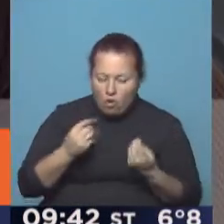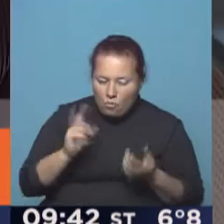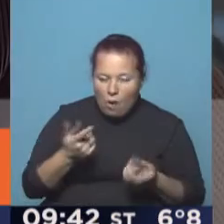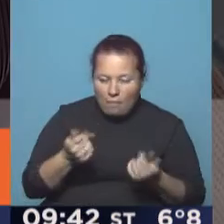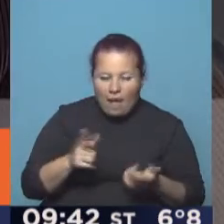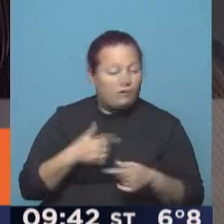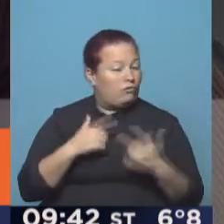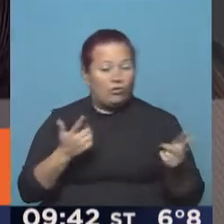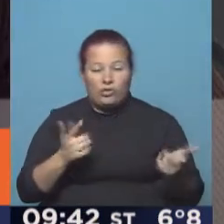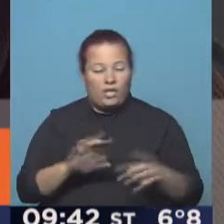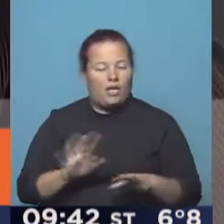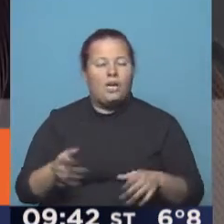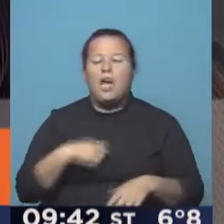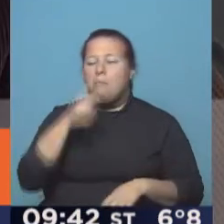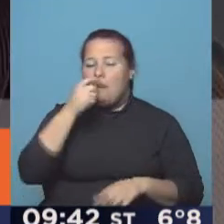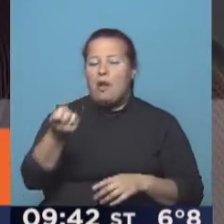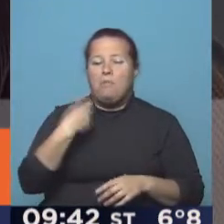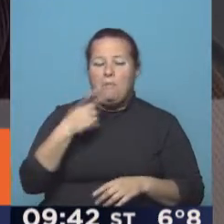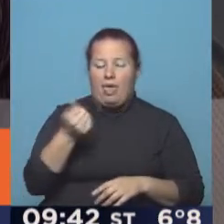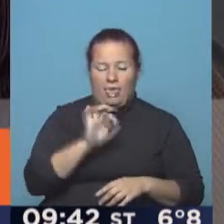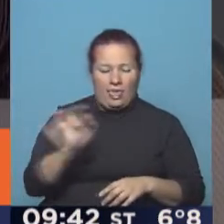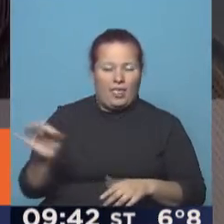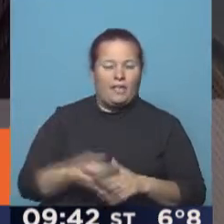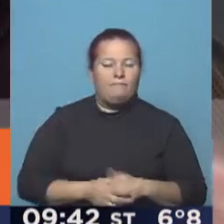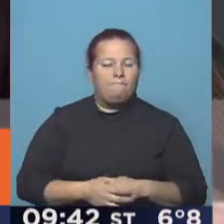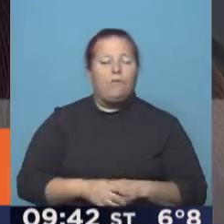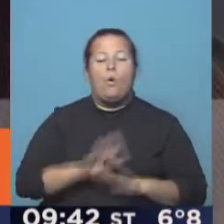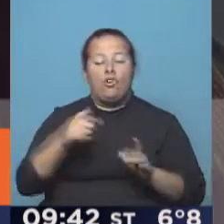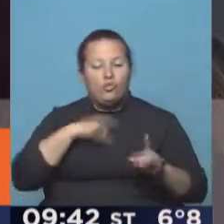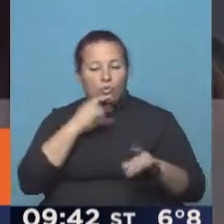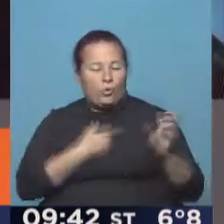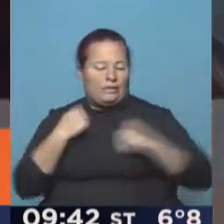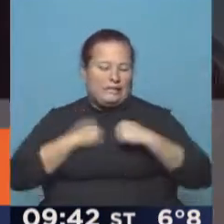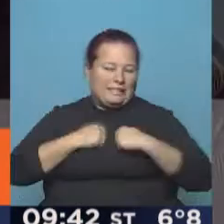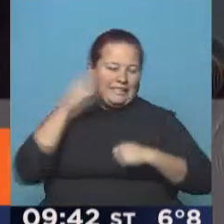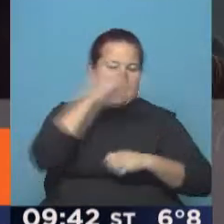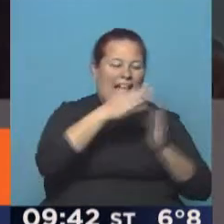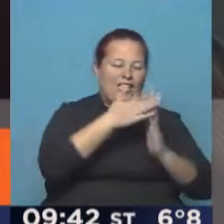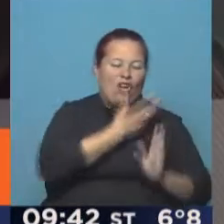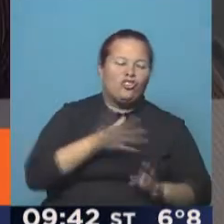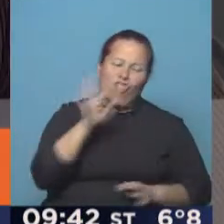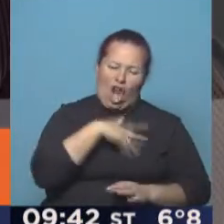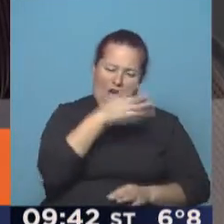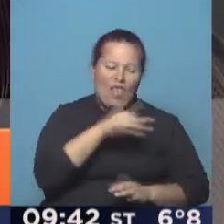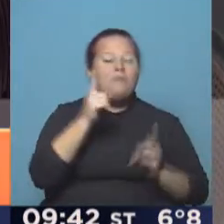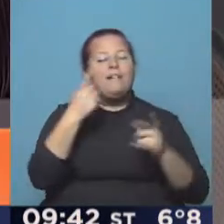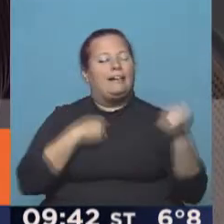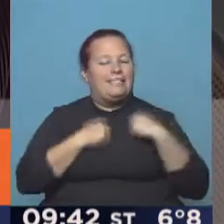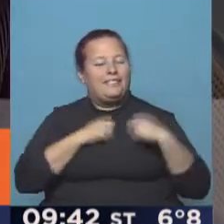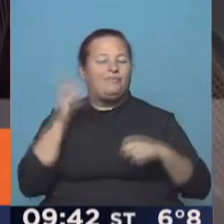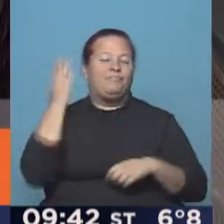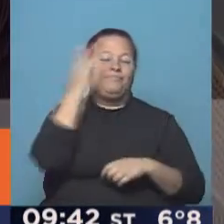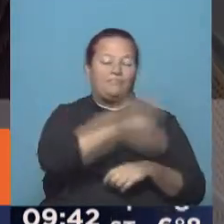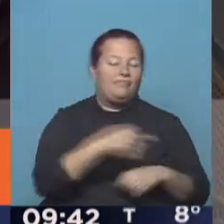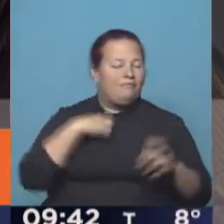tenés plata? No tengo. Papá no me mandó la plata. Bueno, tuve que ir yo a la Casa de Gobierno. Yo iba todos los días a la Casa de Gobierno, ¿no? Así que